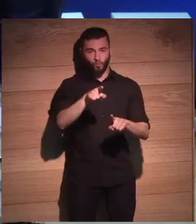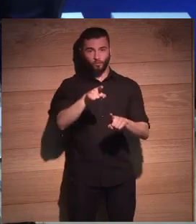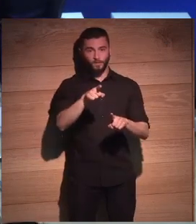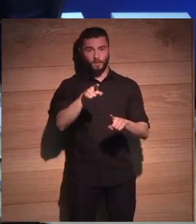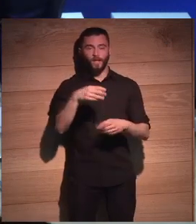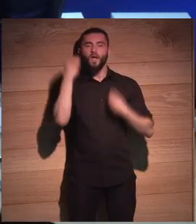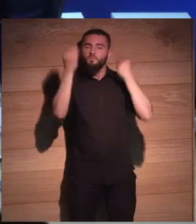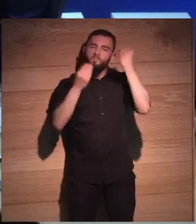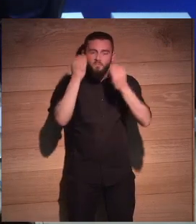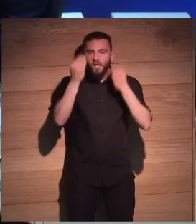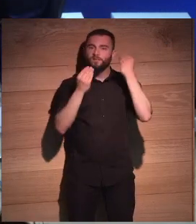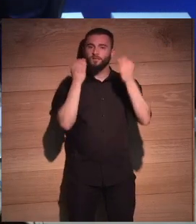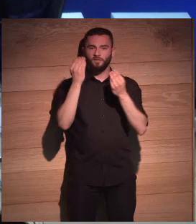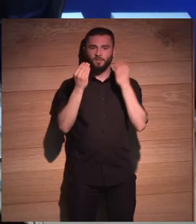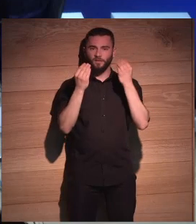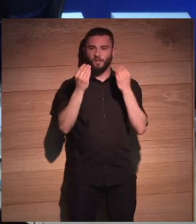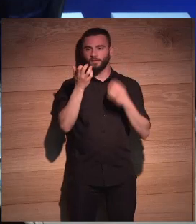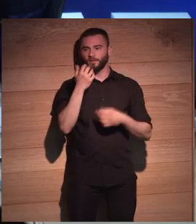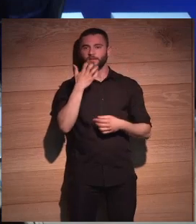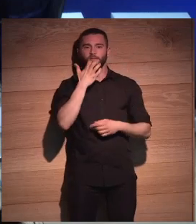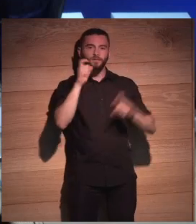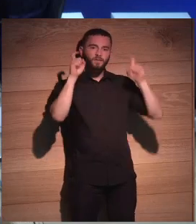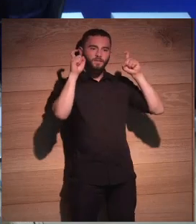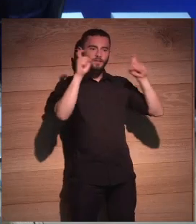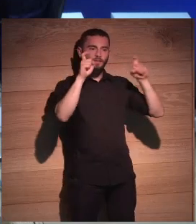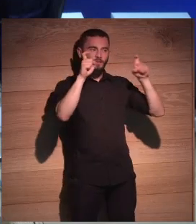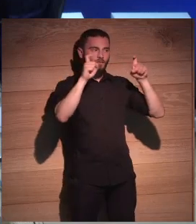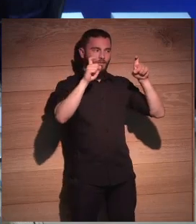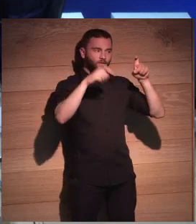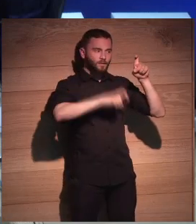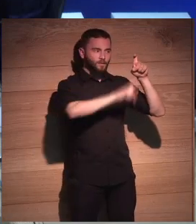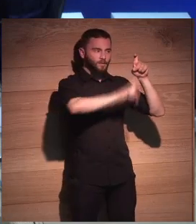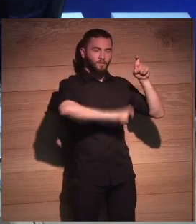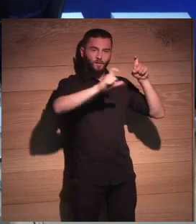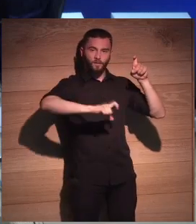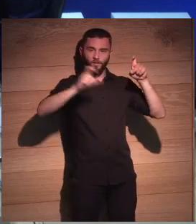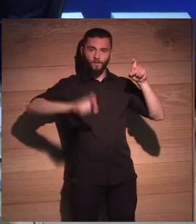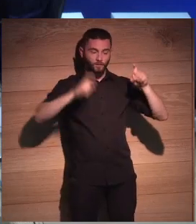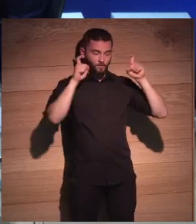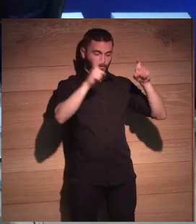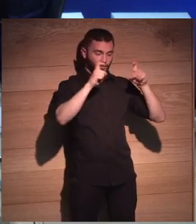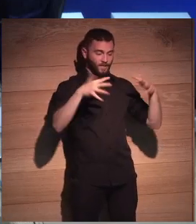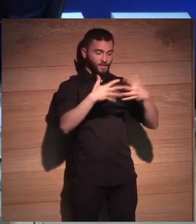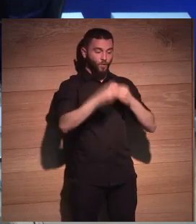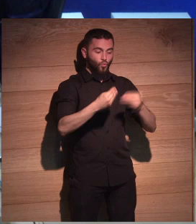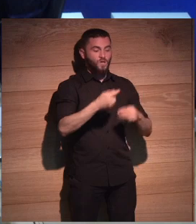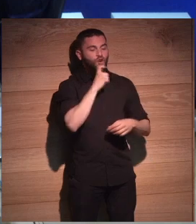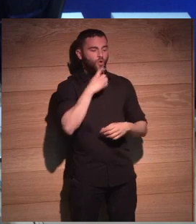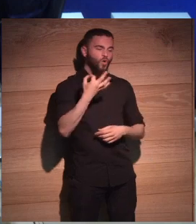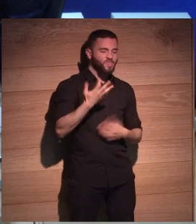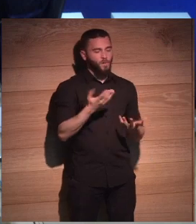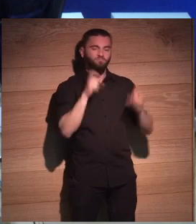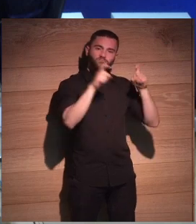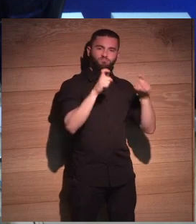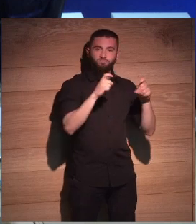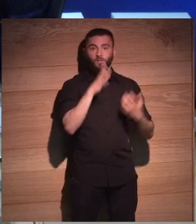¿no pensáis que hay que educar un poco a ciudadanía cómo usar Internet por sí? Porque, como has